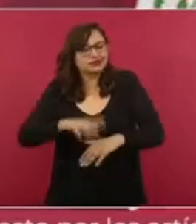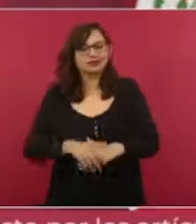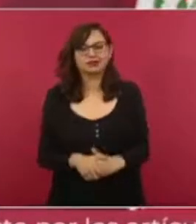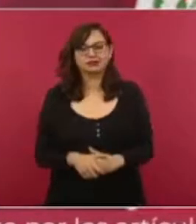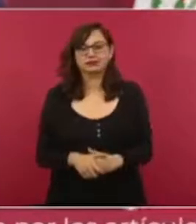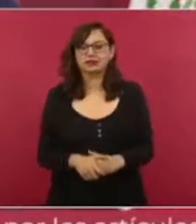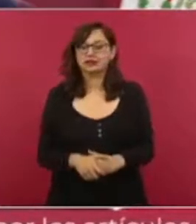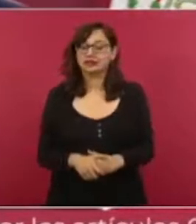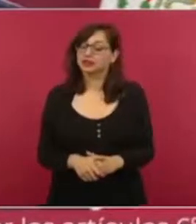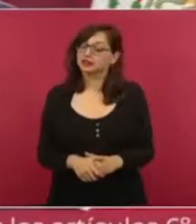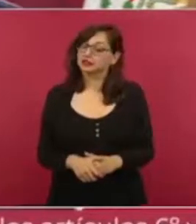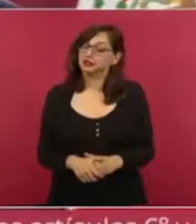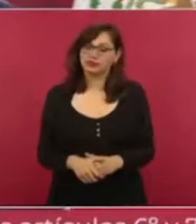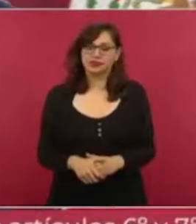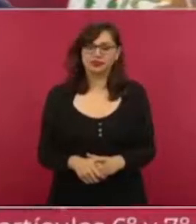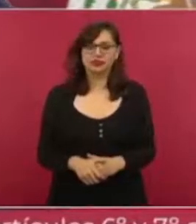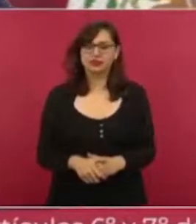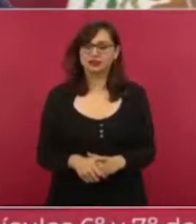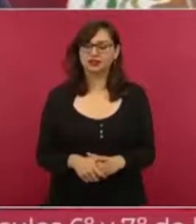está